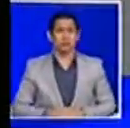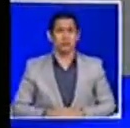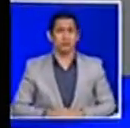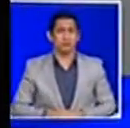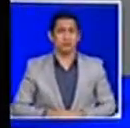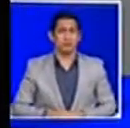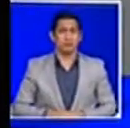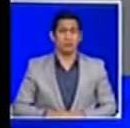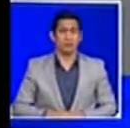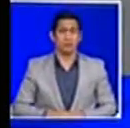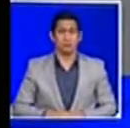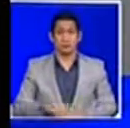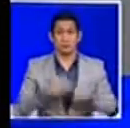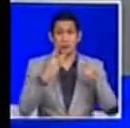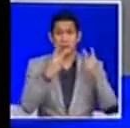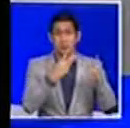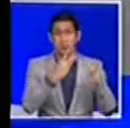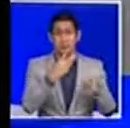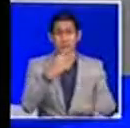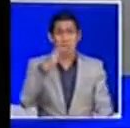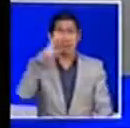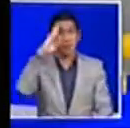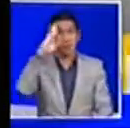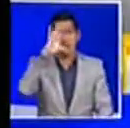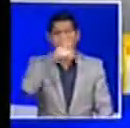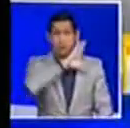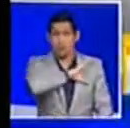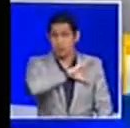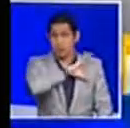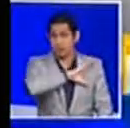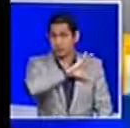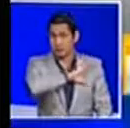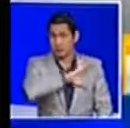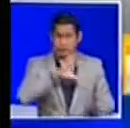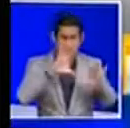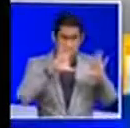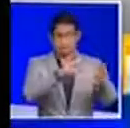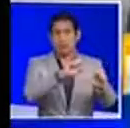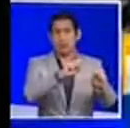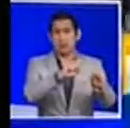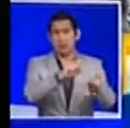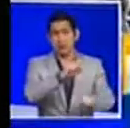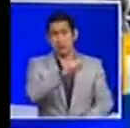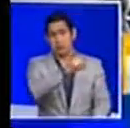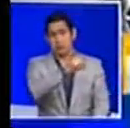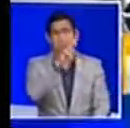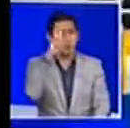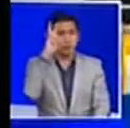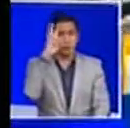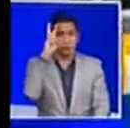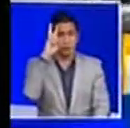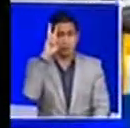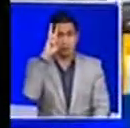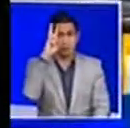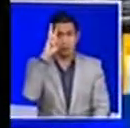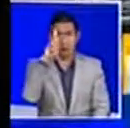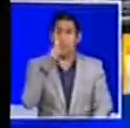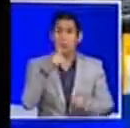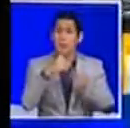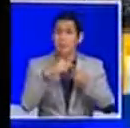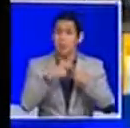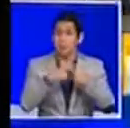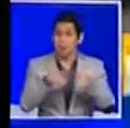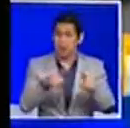En las imágenes se observa cuando un policía persigue a un hombre que intenta huir a precipitada carrera. De pronto, una persona se baja de una camioneta